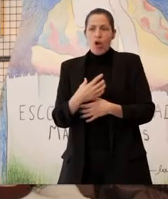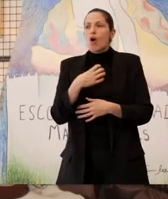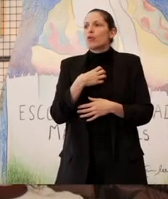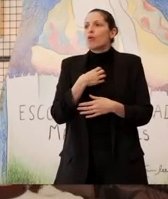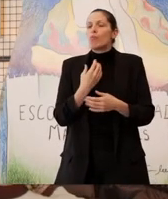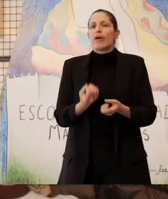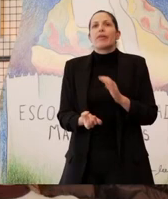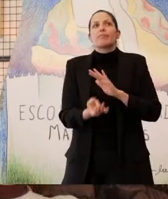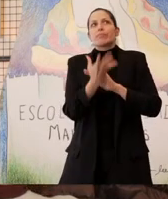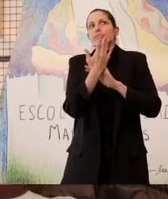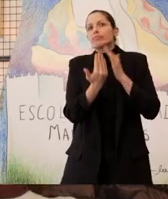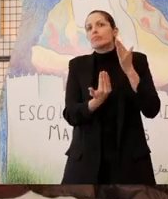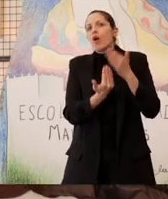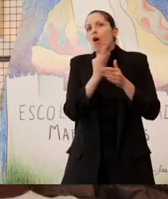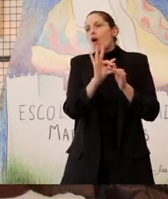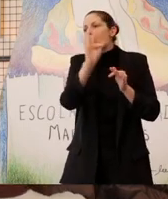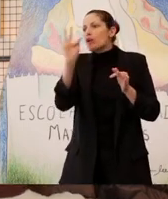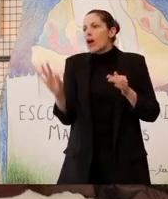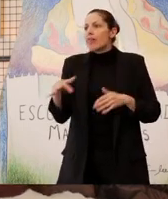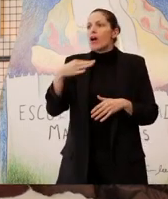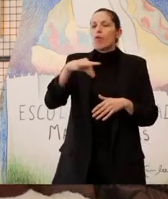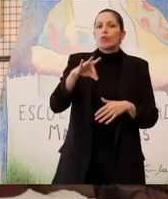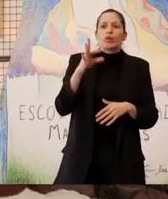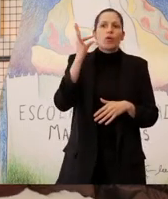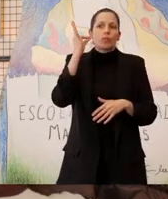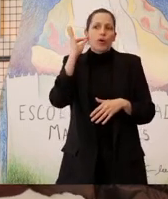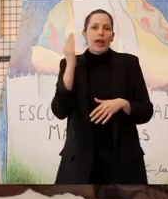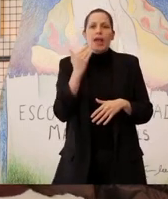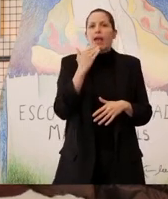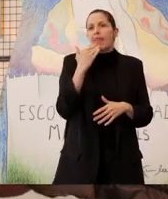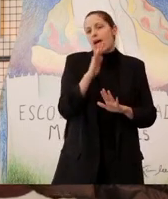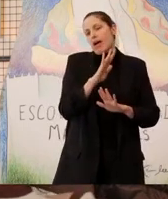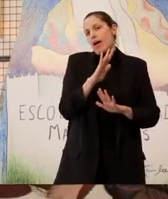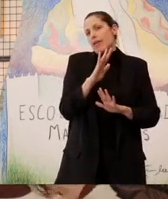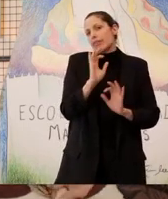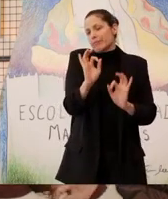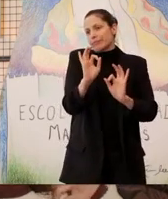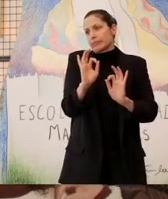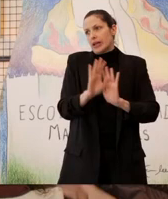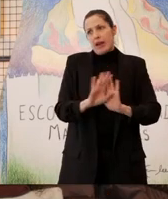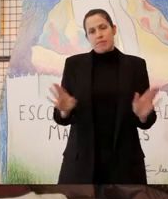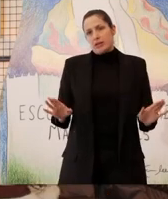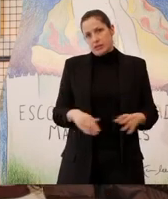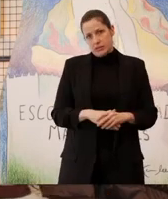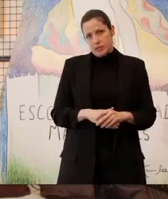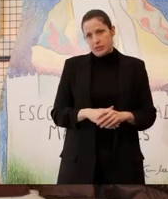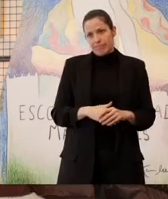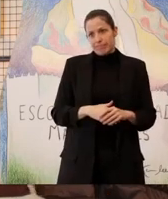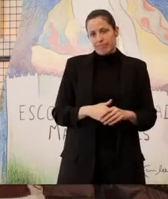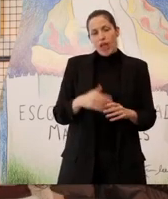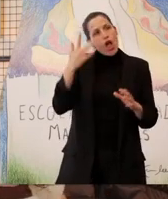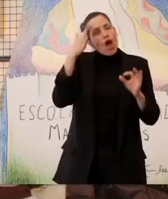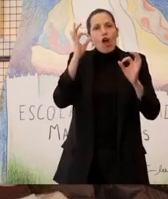jornadas en las que solo aparezcamos mujeres de determinada edad porque no tiene pies ni cabeza tiene que haber mujeres